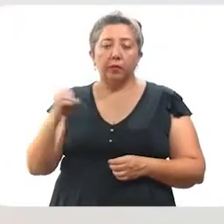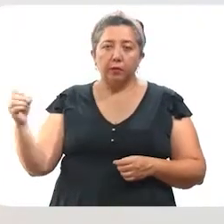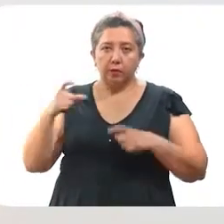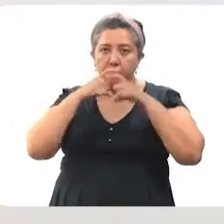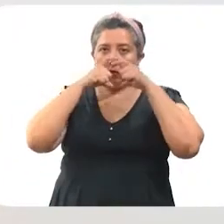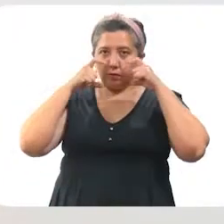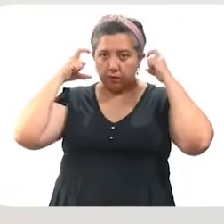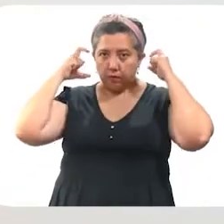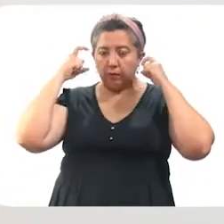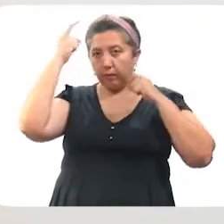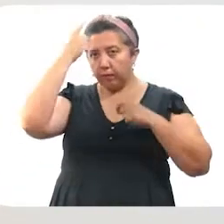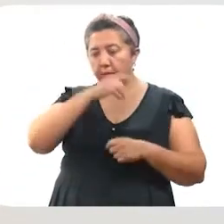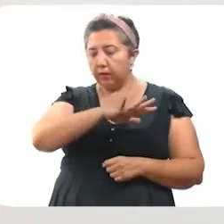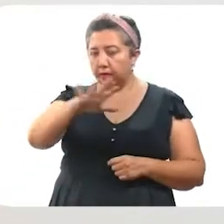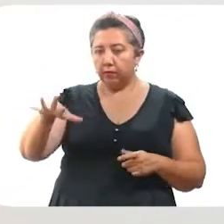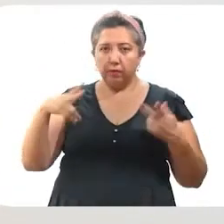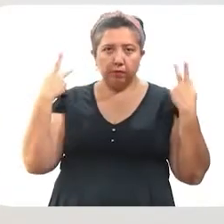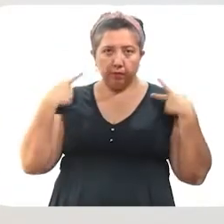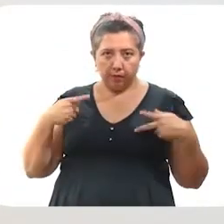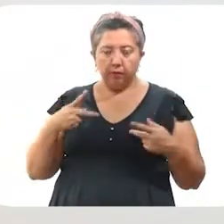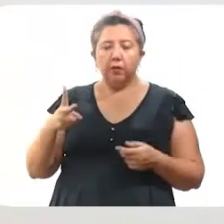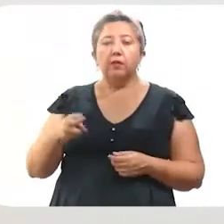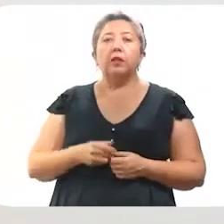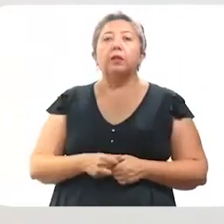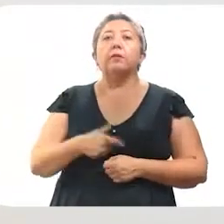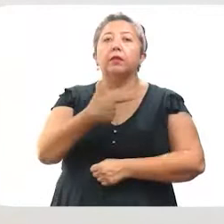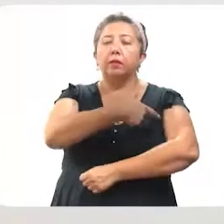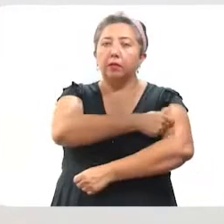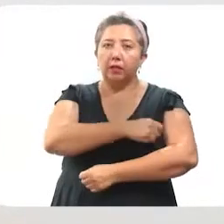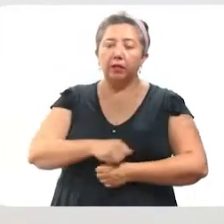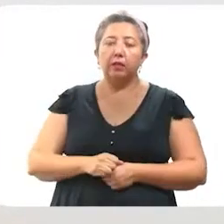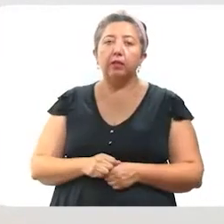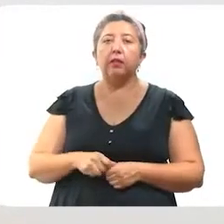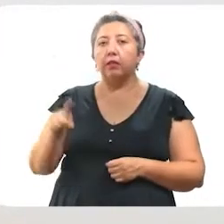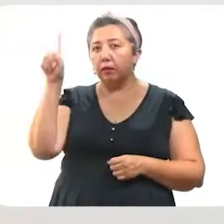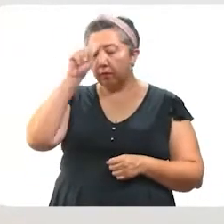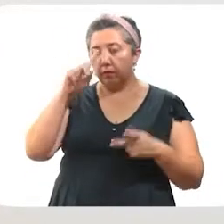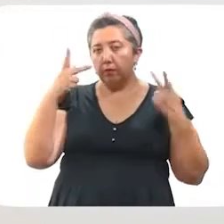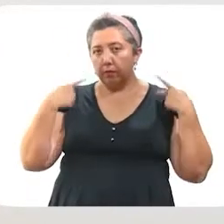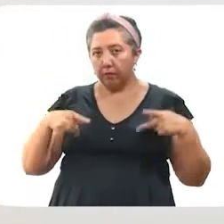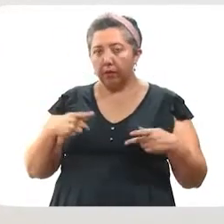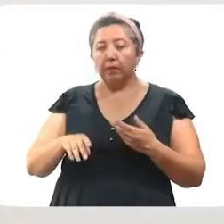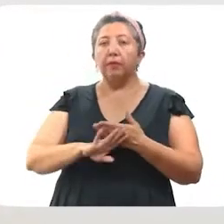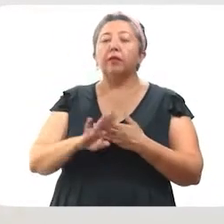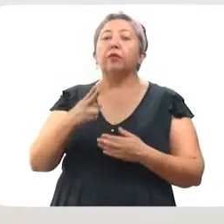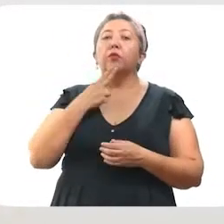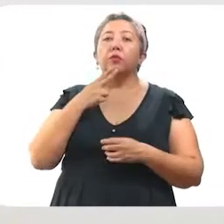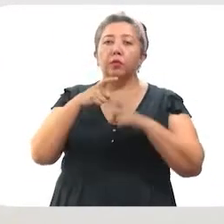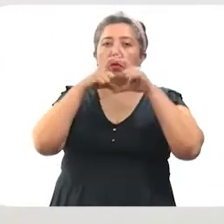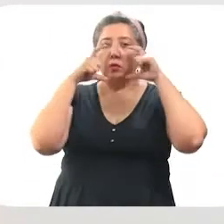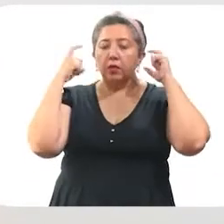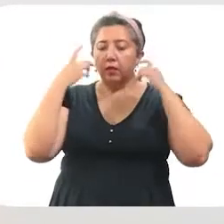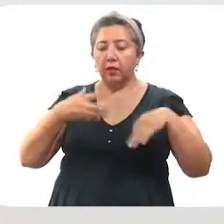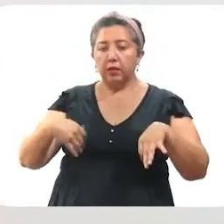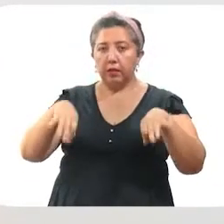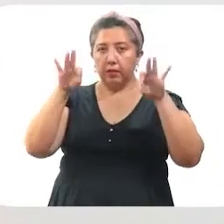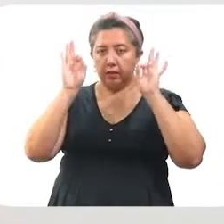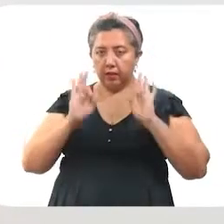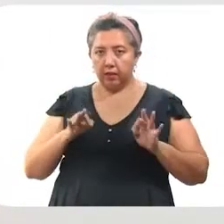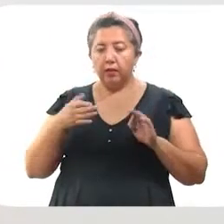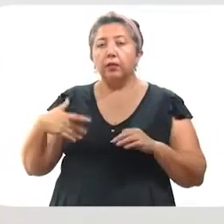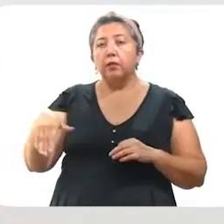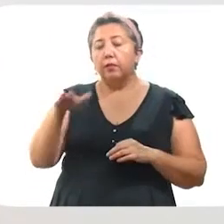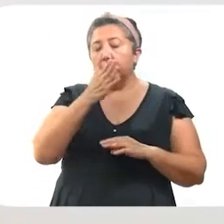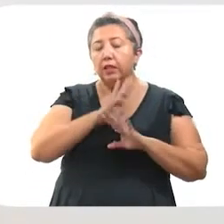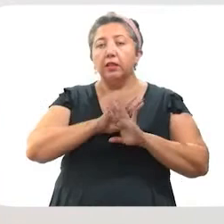de cubrebocas para toda la población incluso la vacuna y se recomienda a la población evitar el uso de cubrebocas de tela o